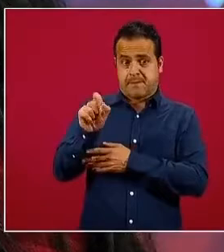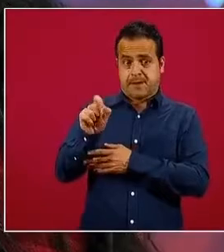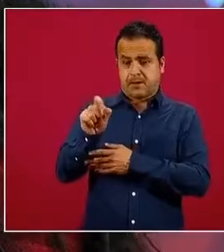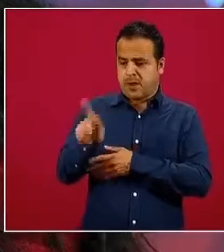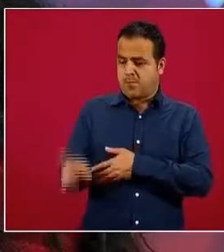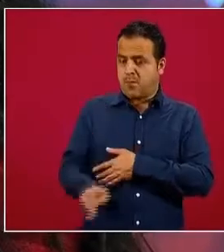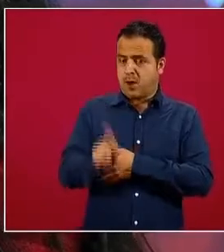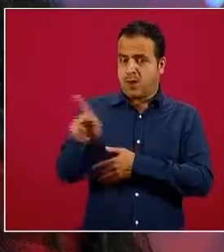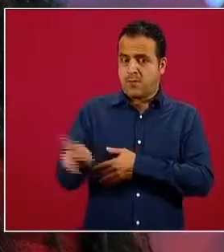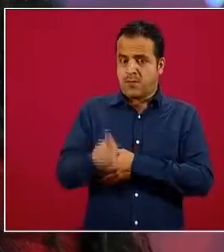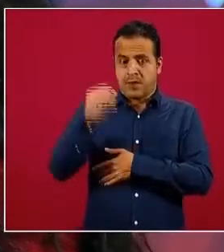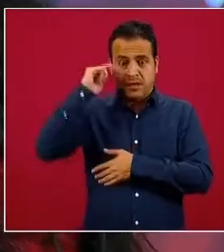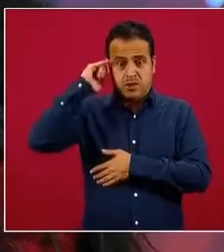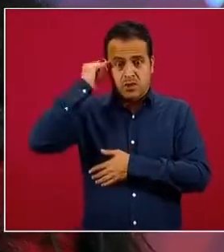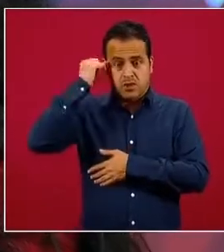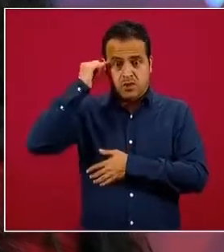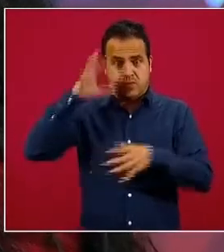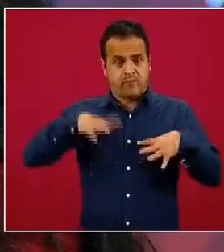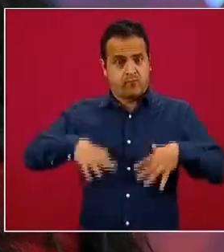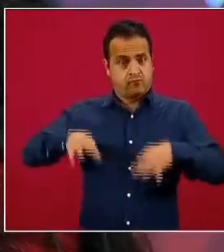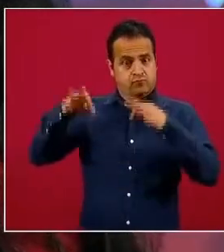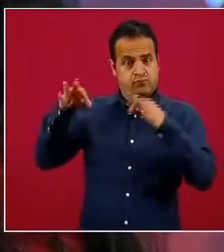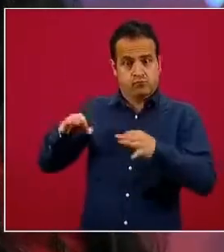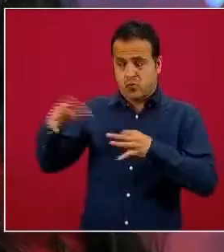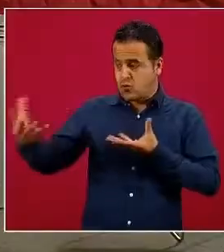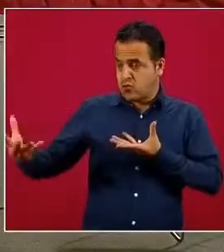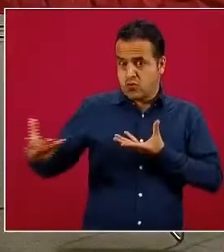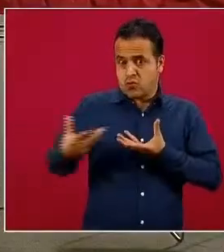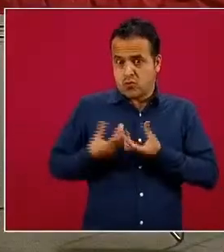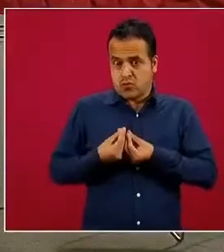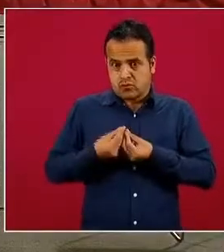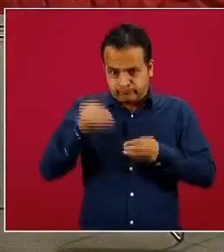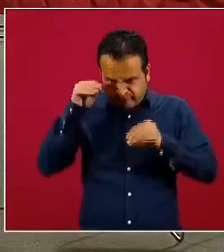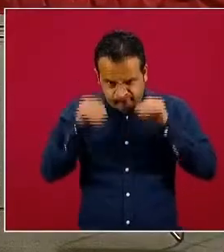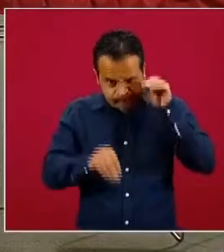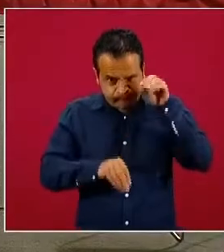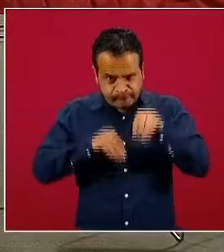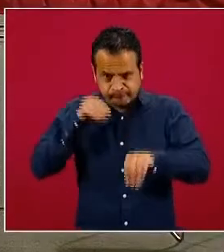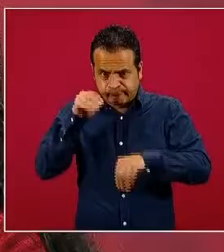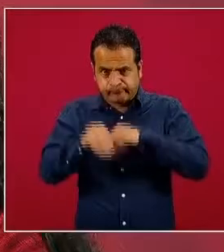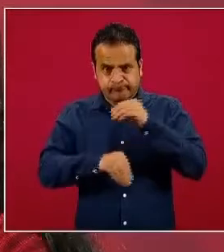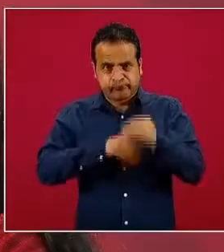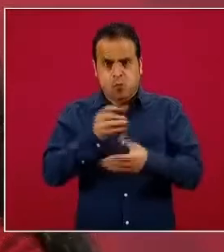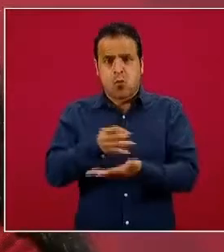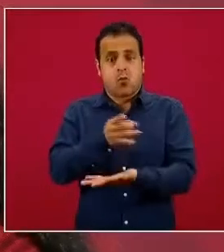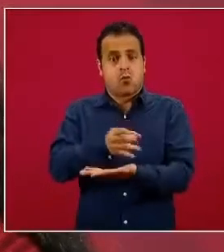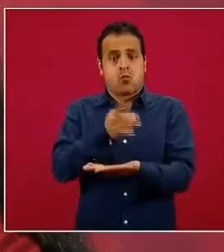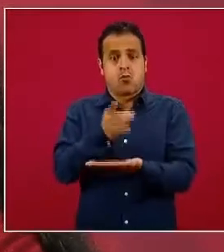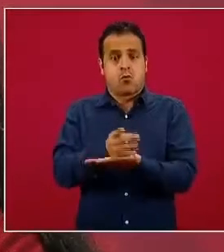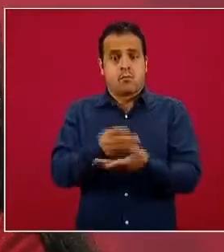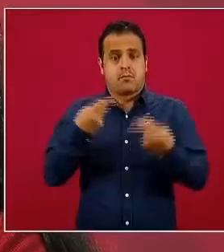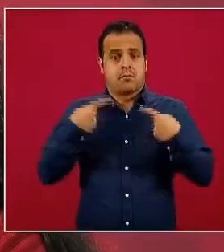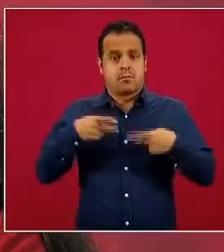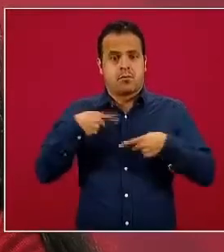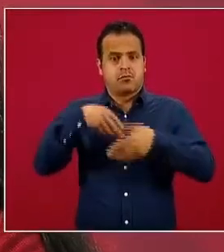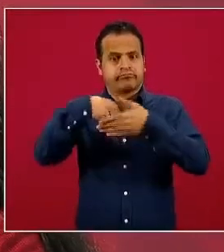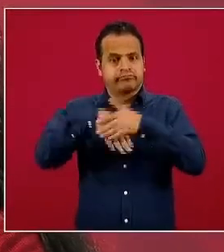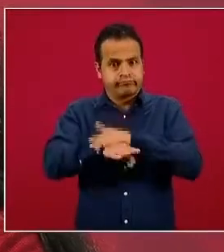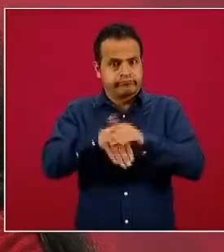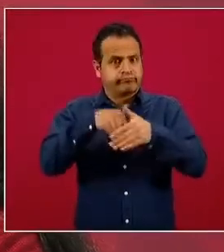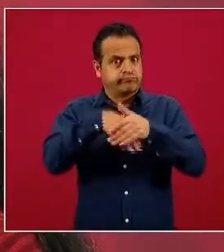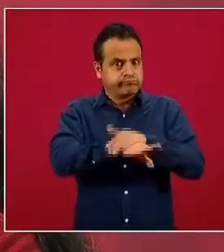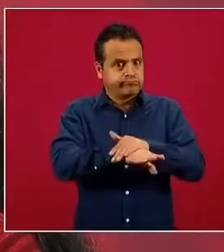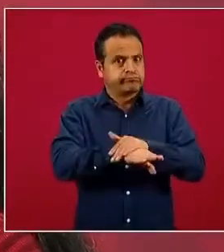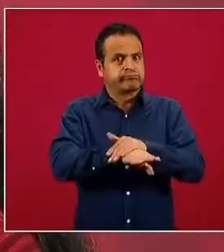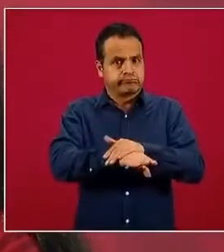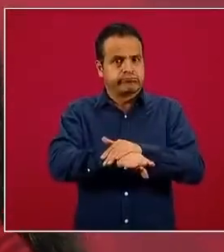a montar los altares solamente, y se podrá ver a través de los medios públicos, a través